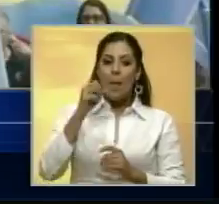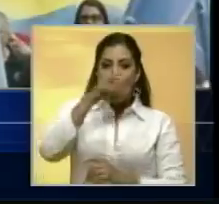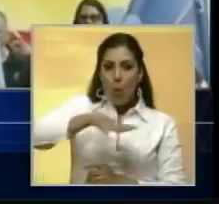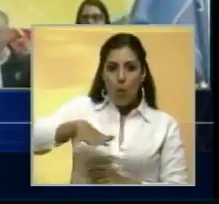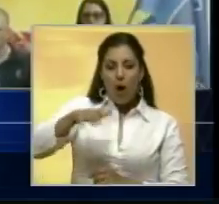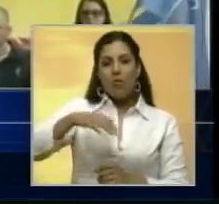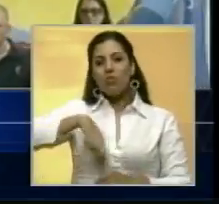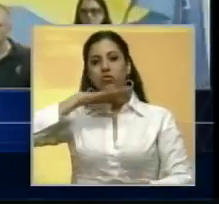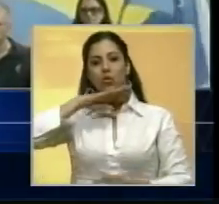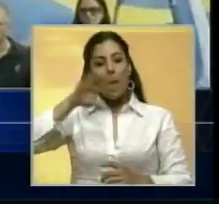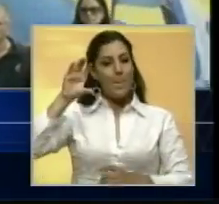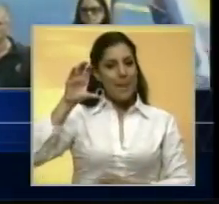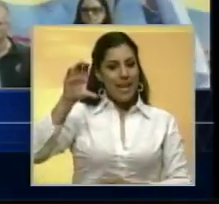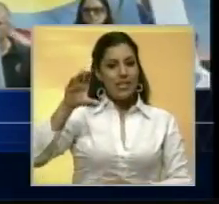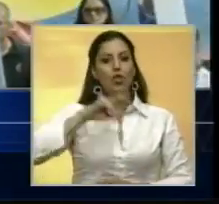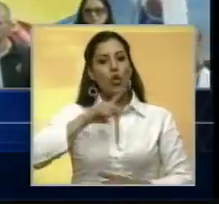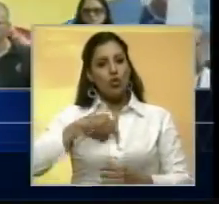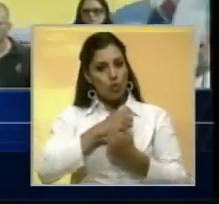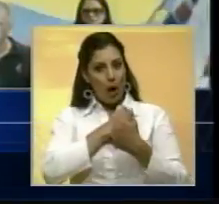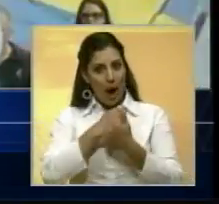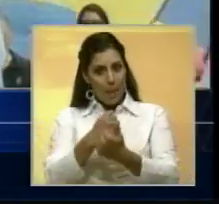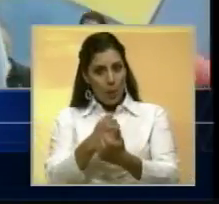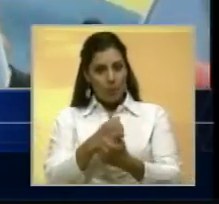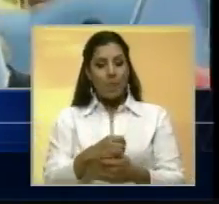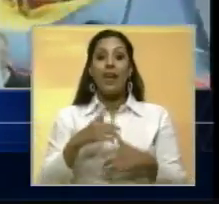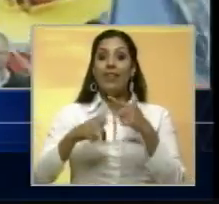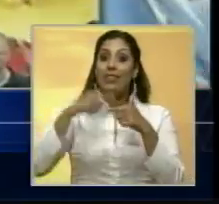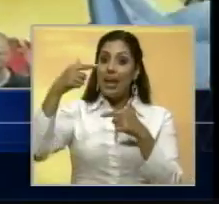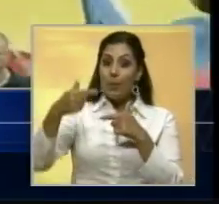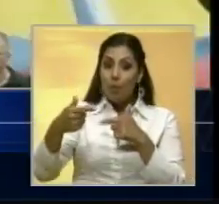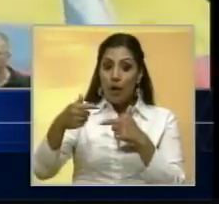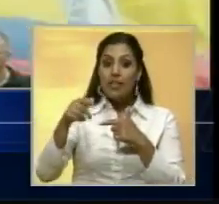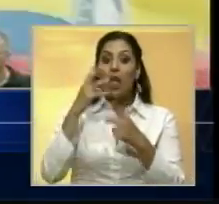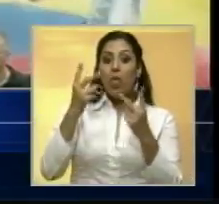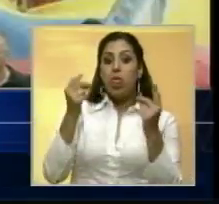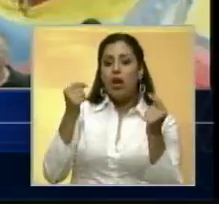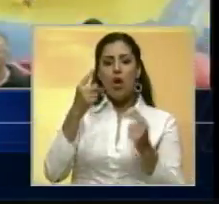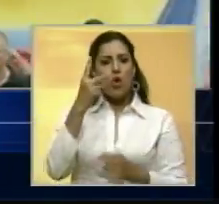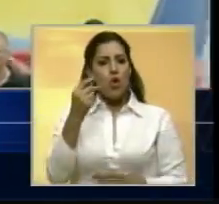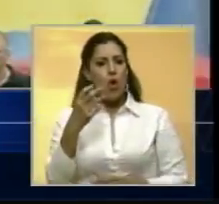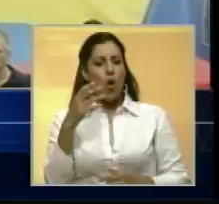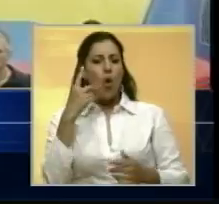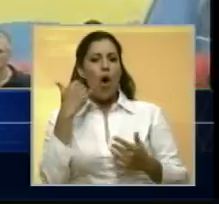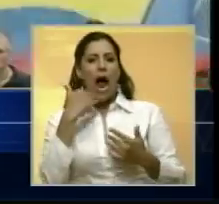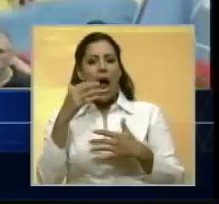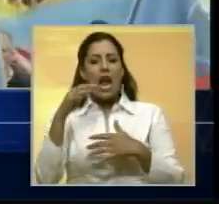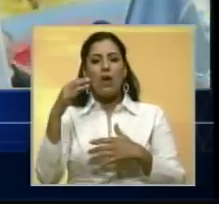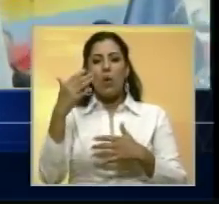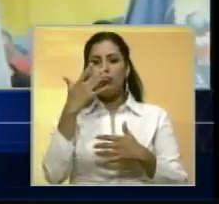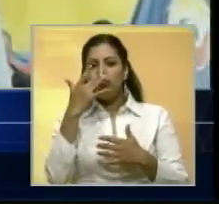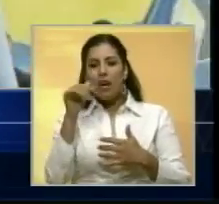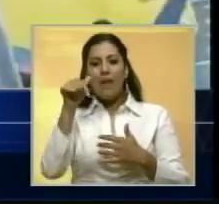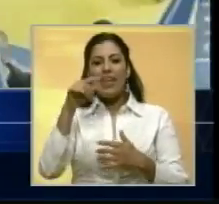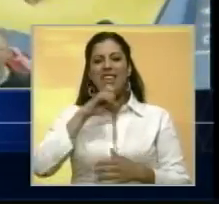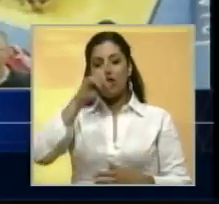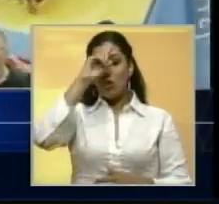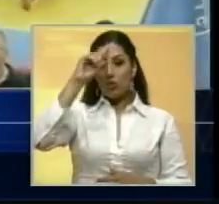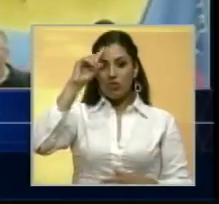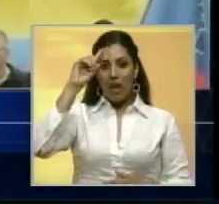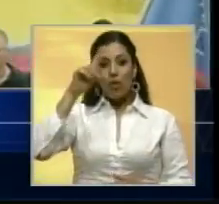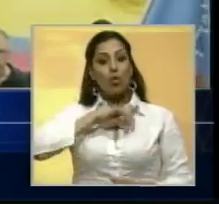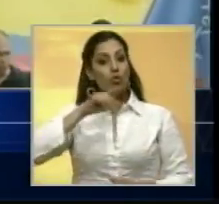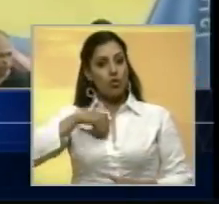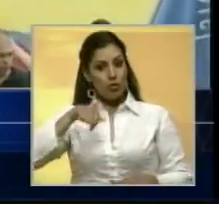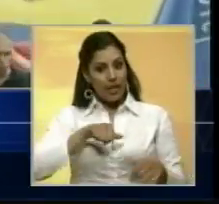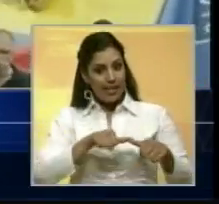que vamos a llenar de patria, que vamos a llenar de amor. Que después no se arrepienta, que no se vale jugar carrito, como dice Diosdado Cabello. Nosotros vamos a